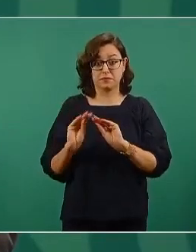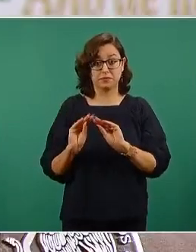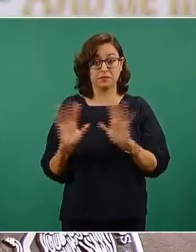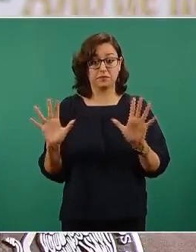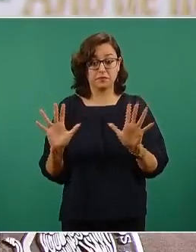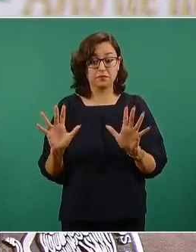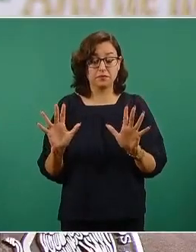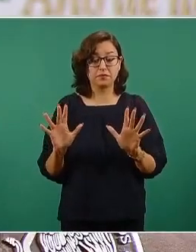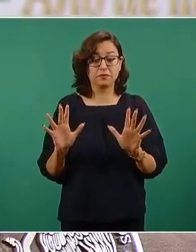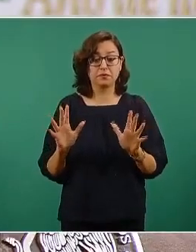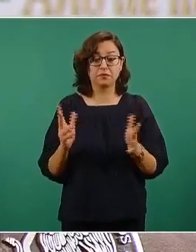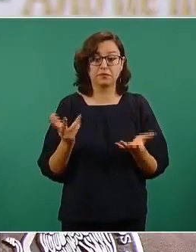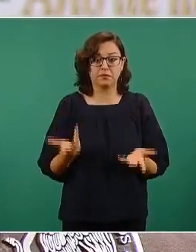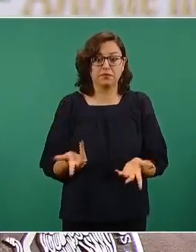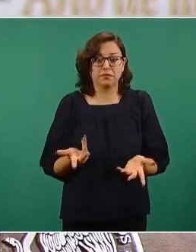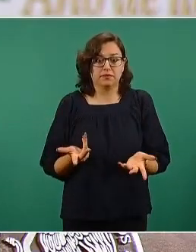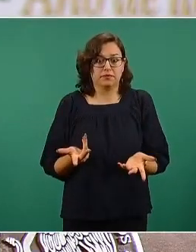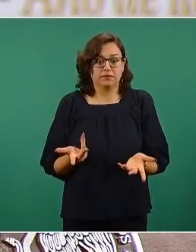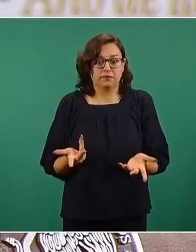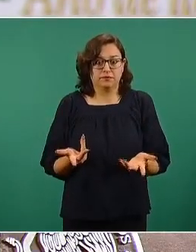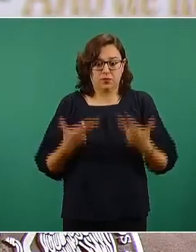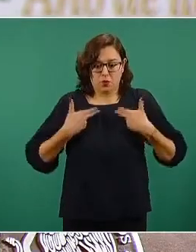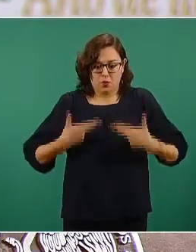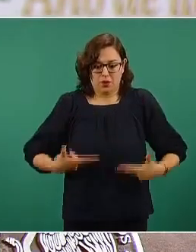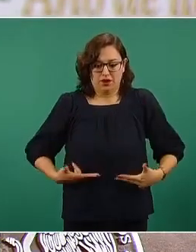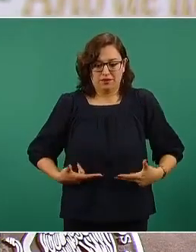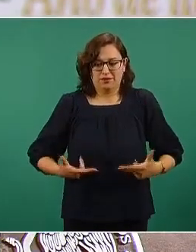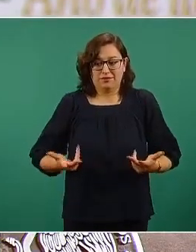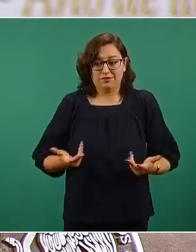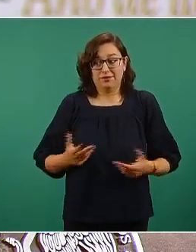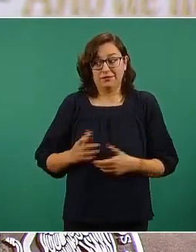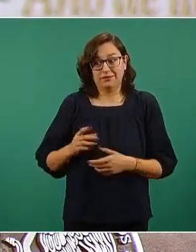solidaridad del humanismo,